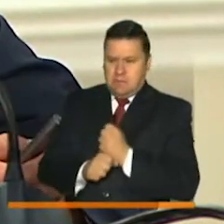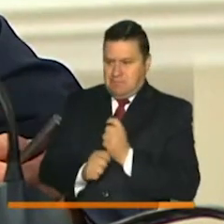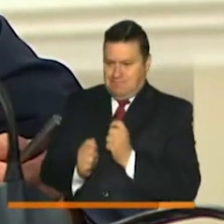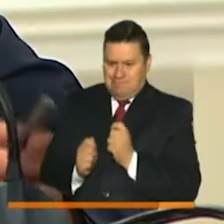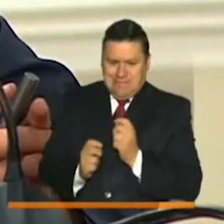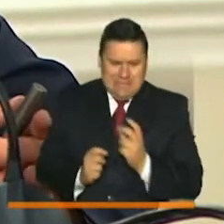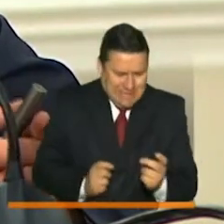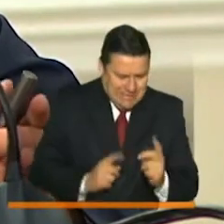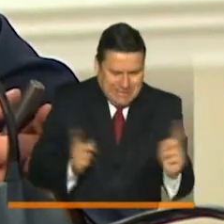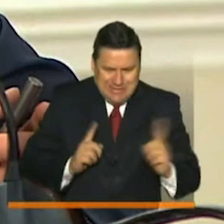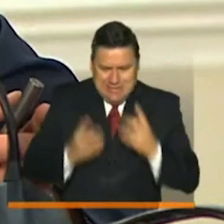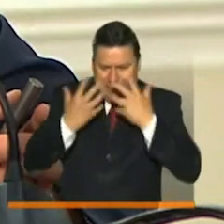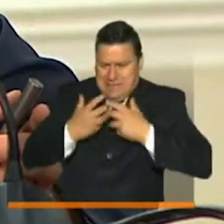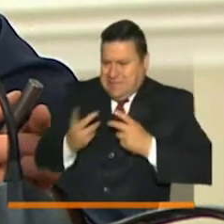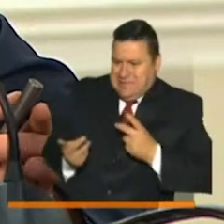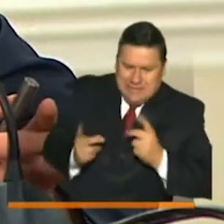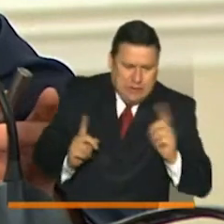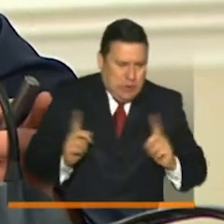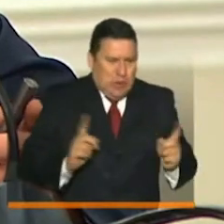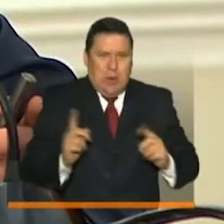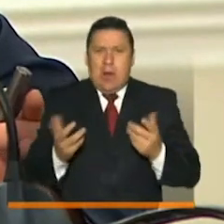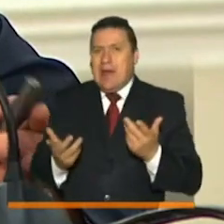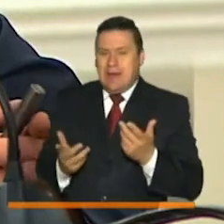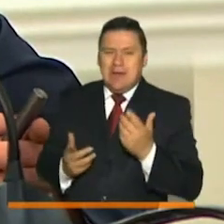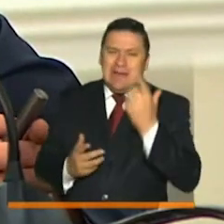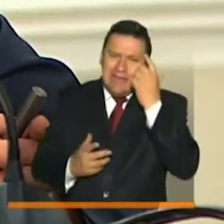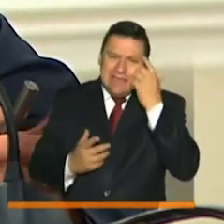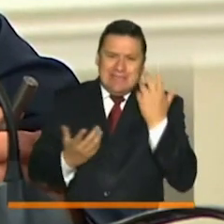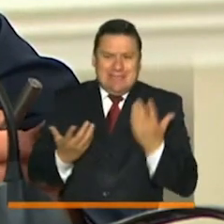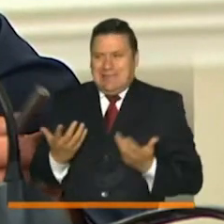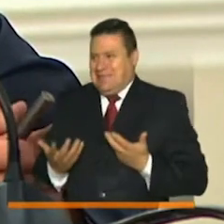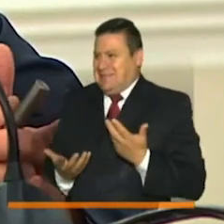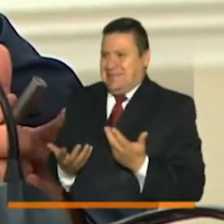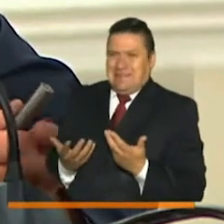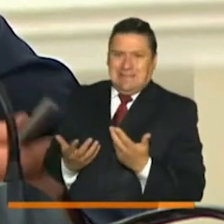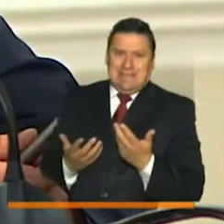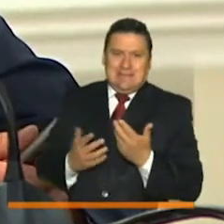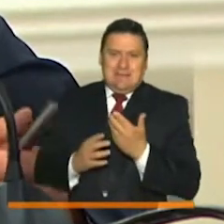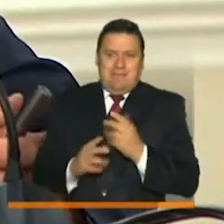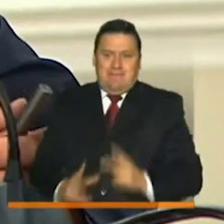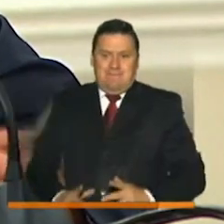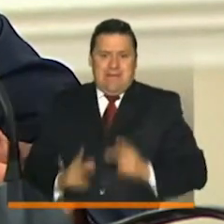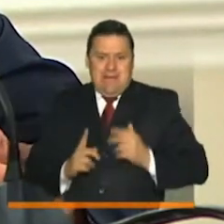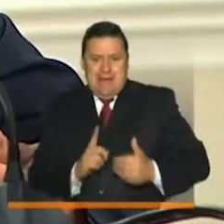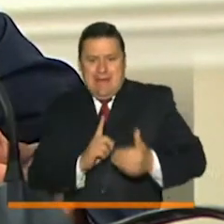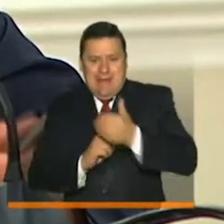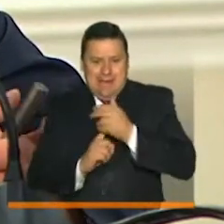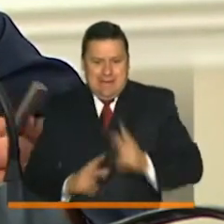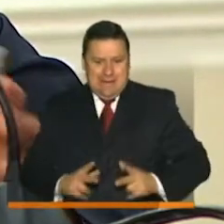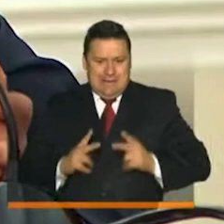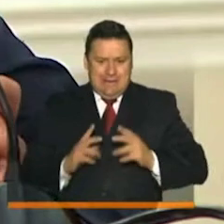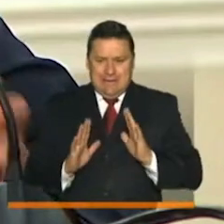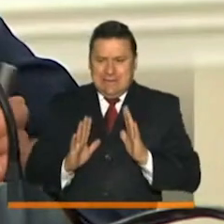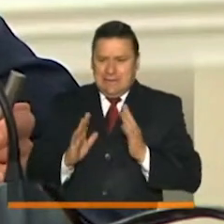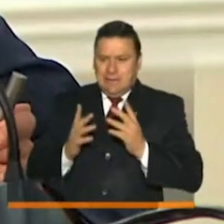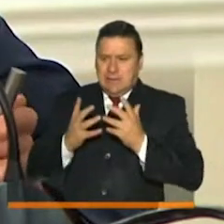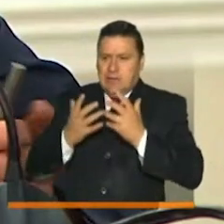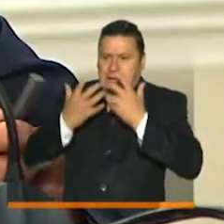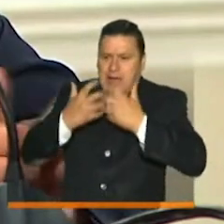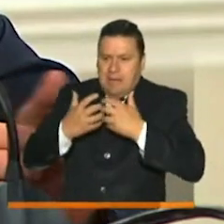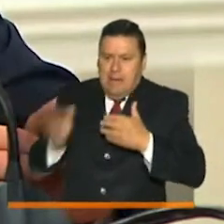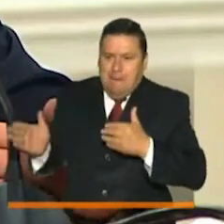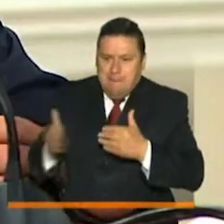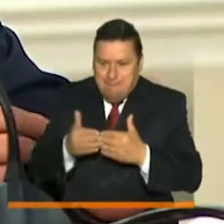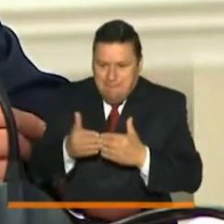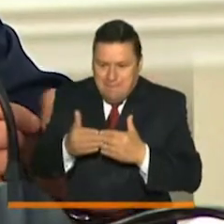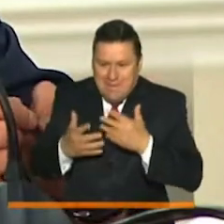situación difícil, que hay varios que por el confinamiento y para proteger la vida han tenido que cesar en sus actividades.